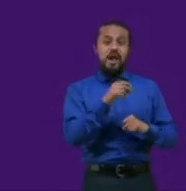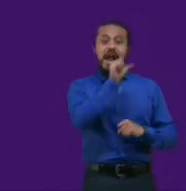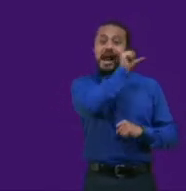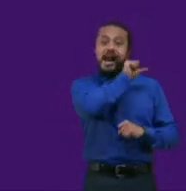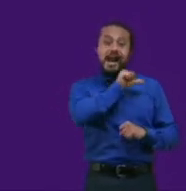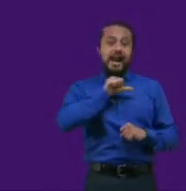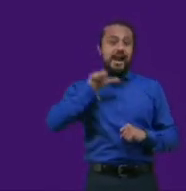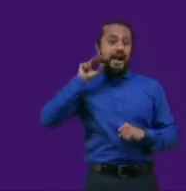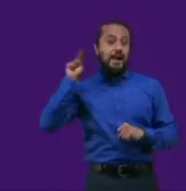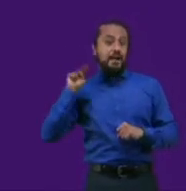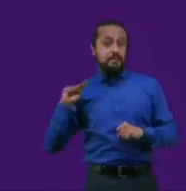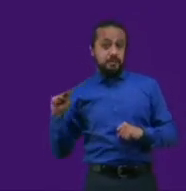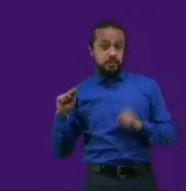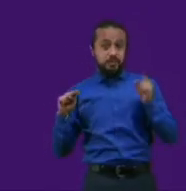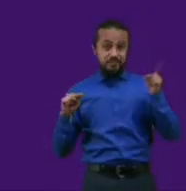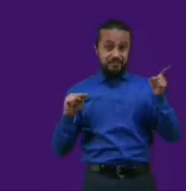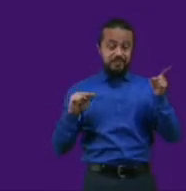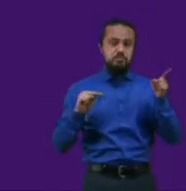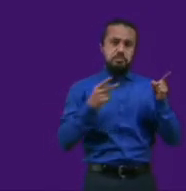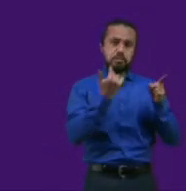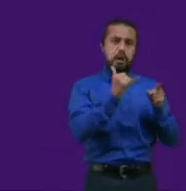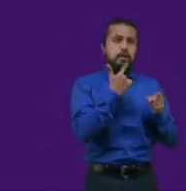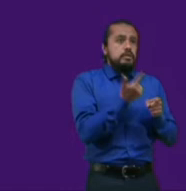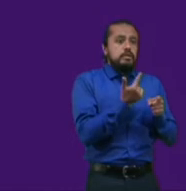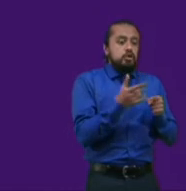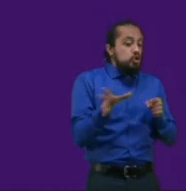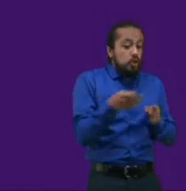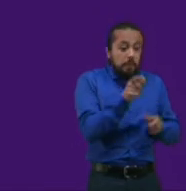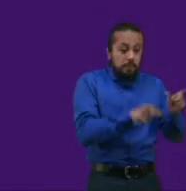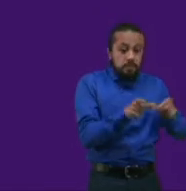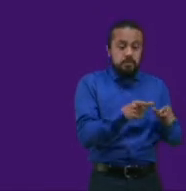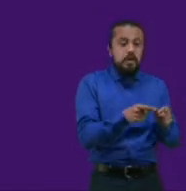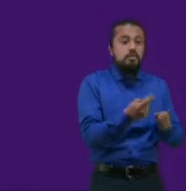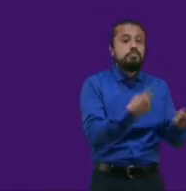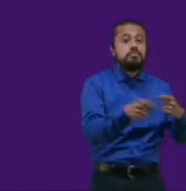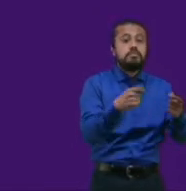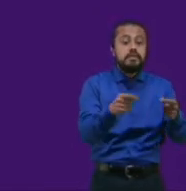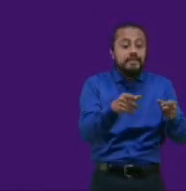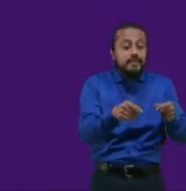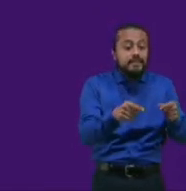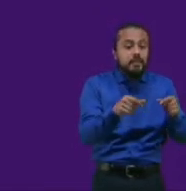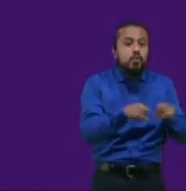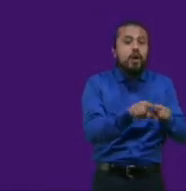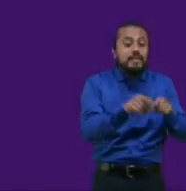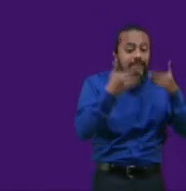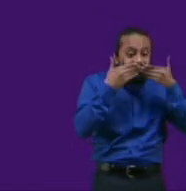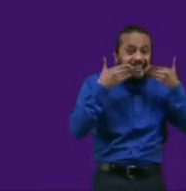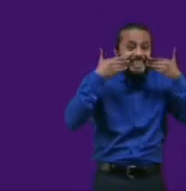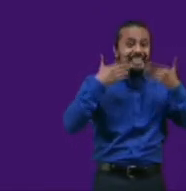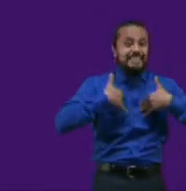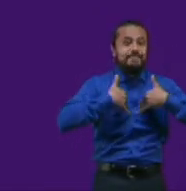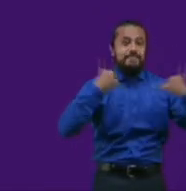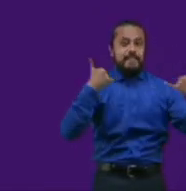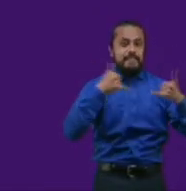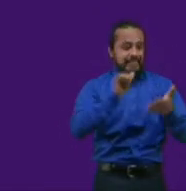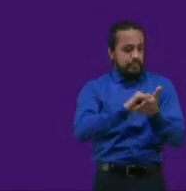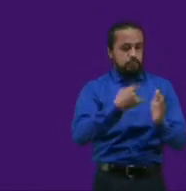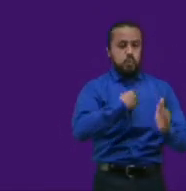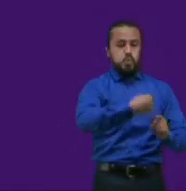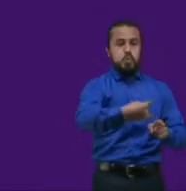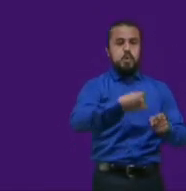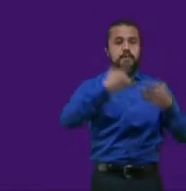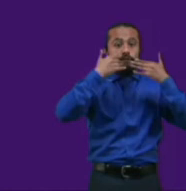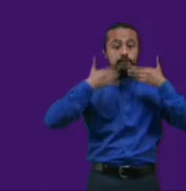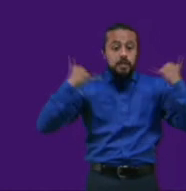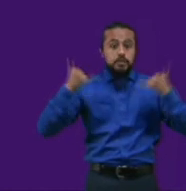experiencia del usuario. Él lo que quiere es que todos los señores que compran en Amazon queden felices, queden completamente felices, que si el producto no les gustó